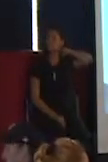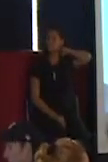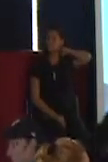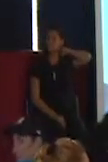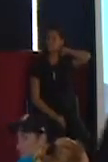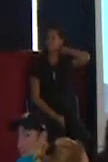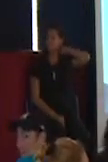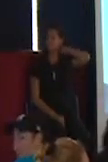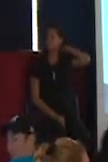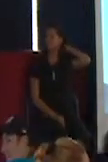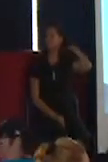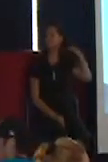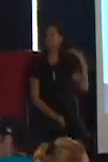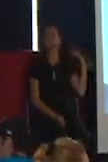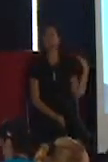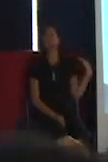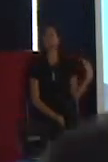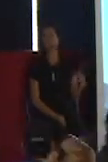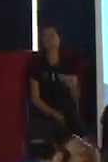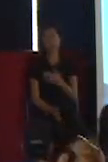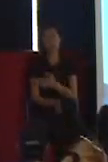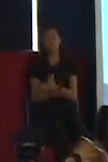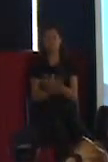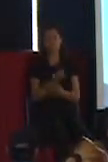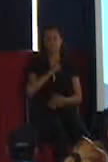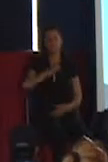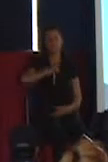Continuamos con el derecho a la salud.